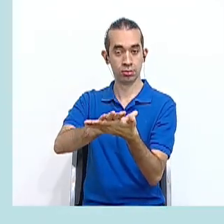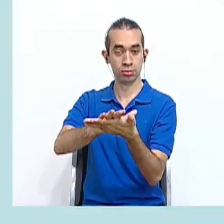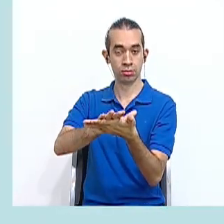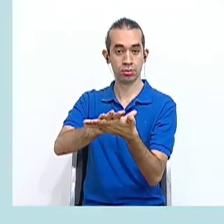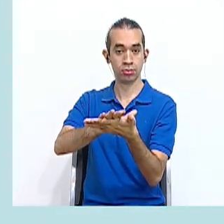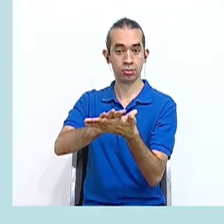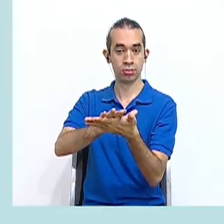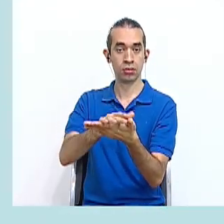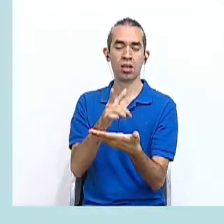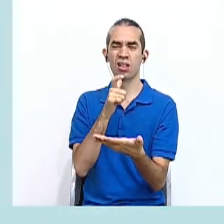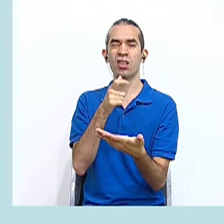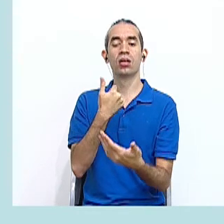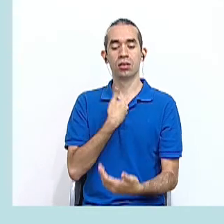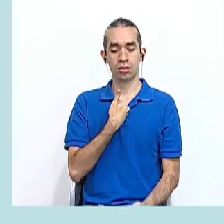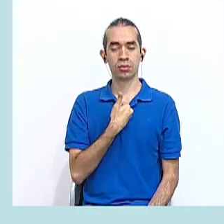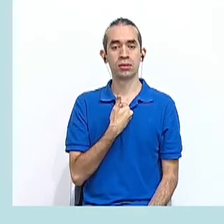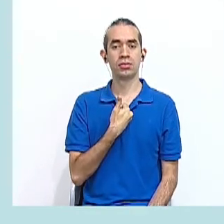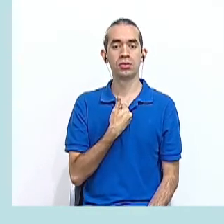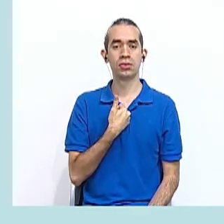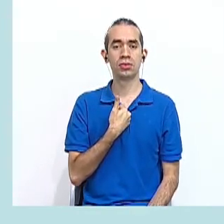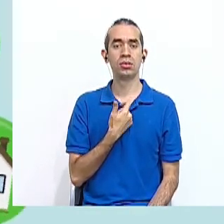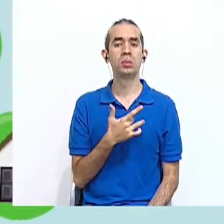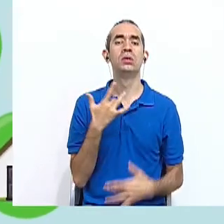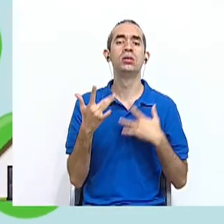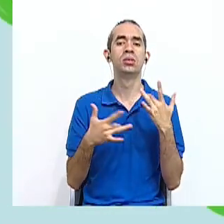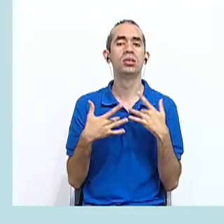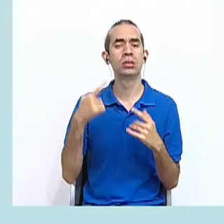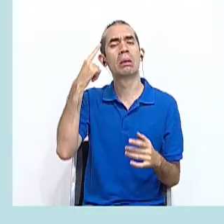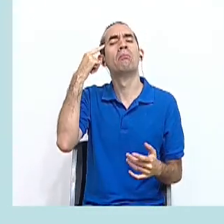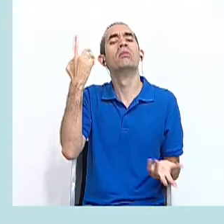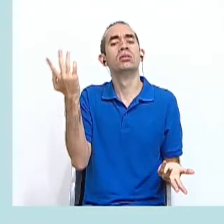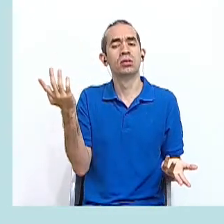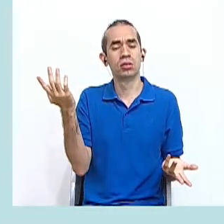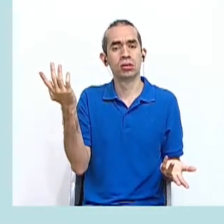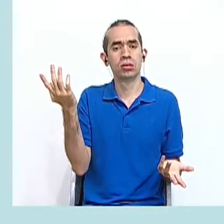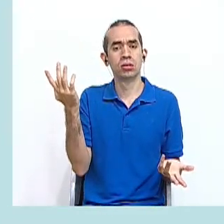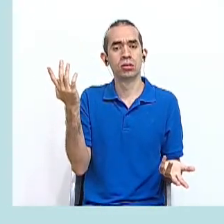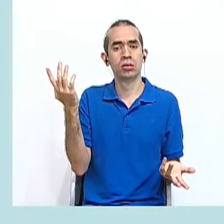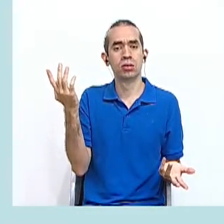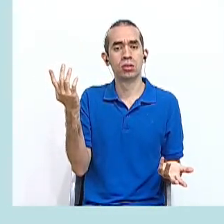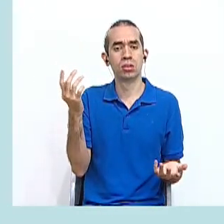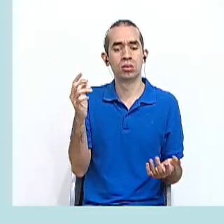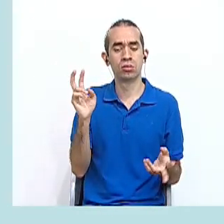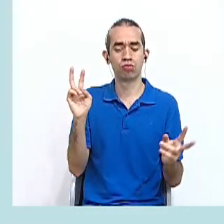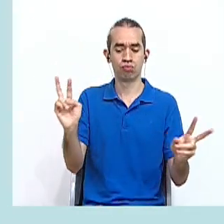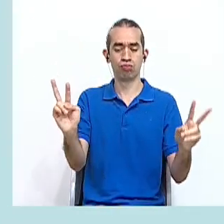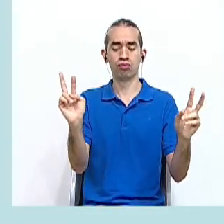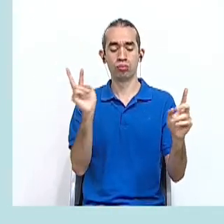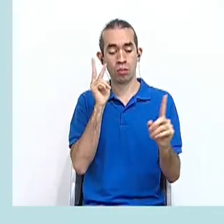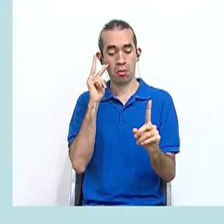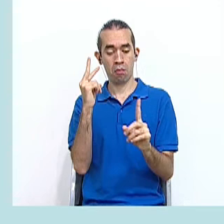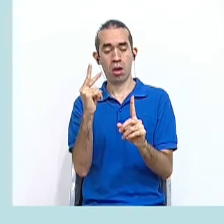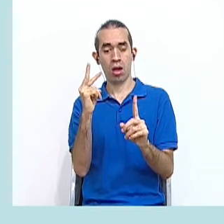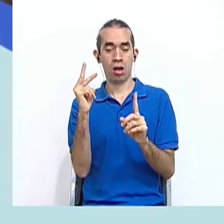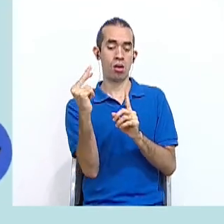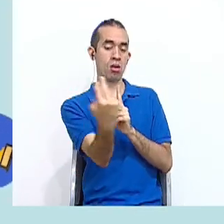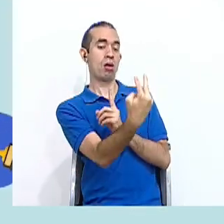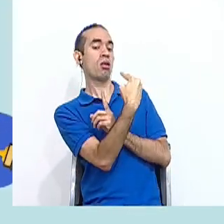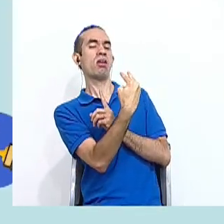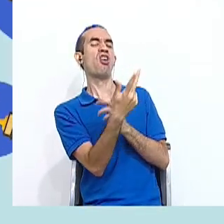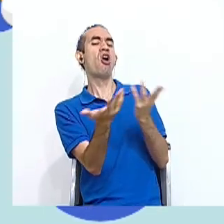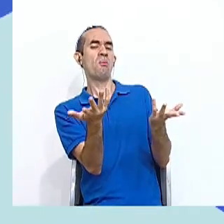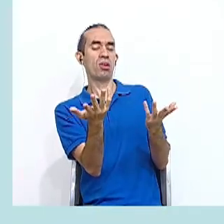somos, cómo nos sentimos, qué pensamos, cómo nos vemos ante la sociedad. Entonces, el proceso de